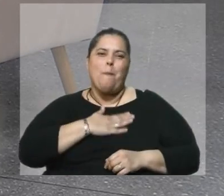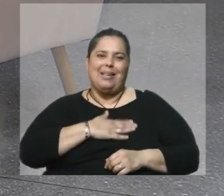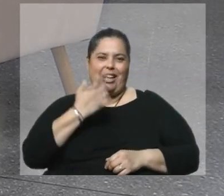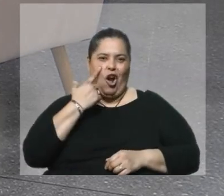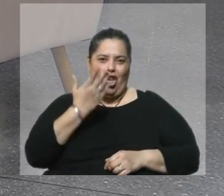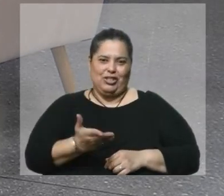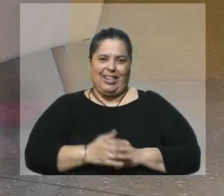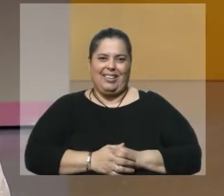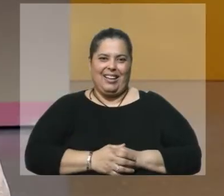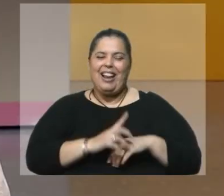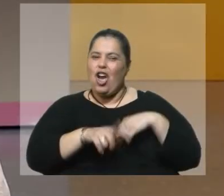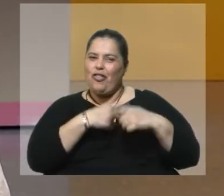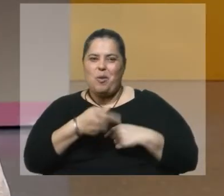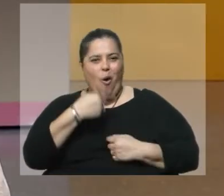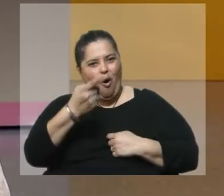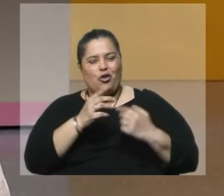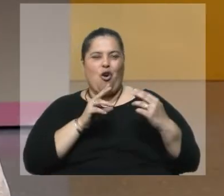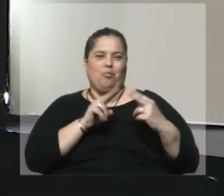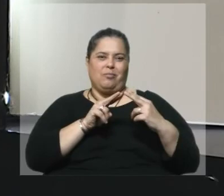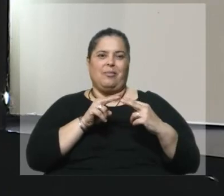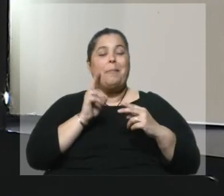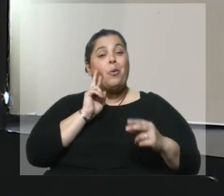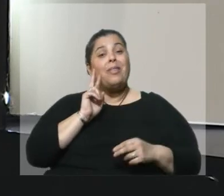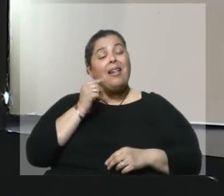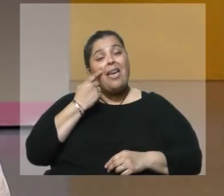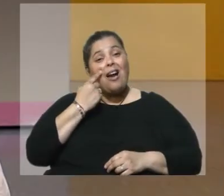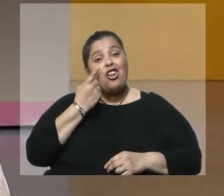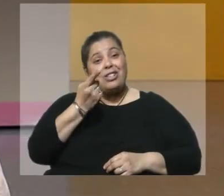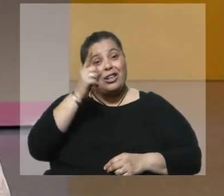conocerte. La vamos a seguir en otro momento. Un placer. ¿Eh? Me gustaría visitar tu taller. ¿Cómo no? Un placer.